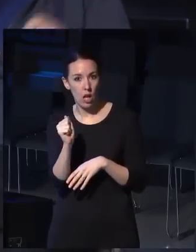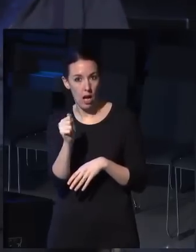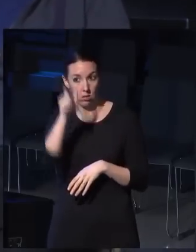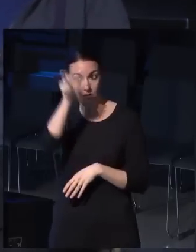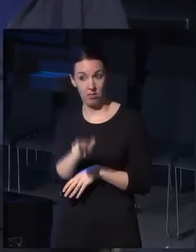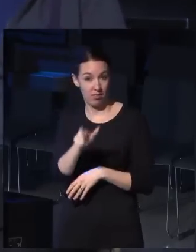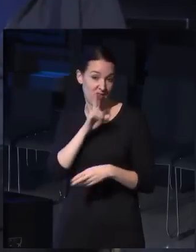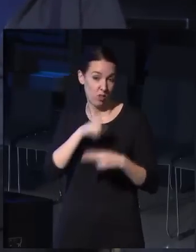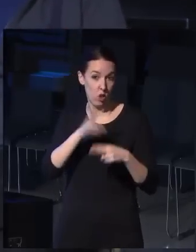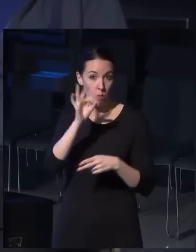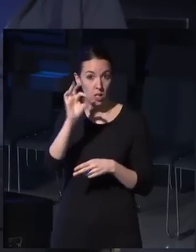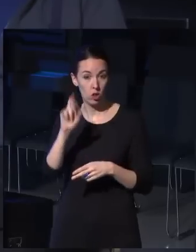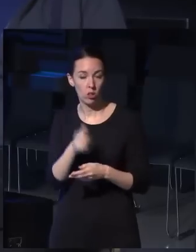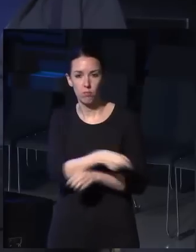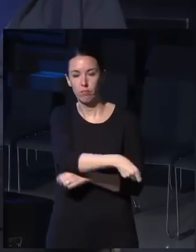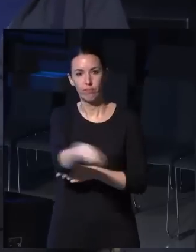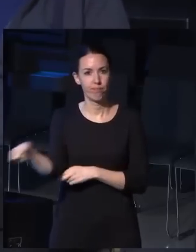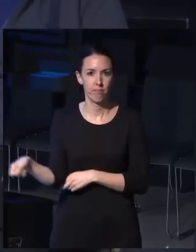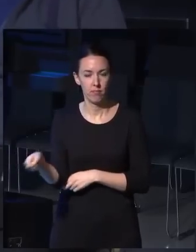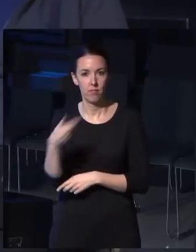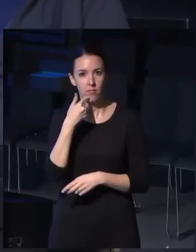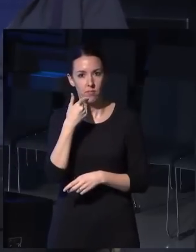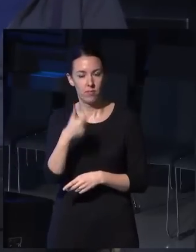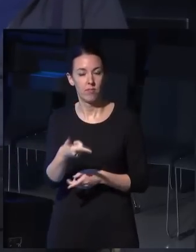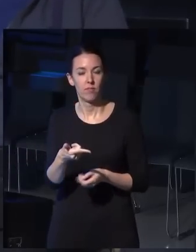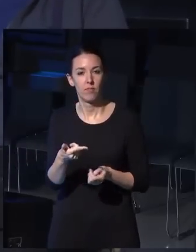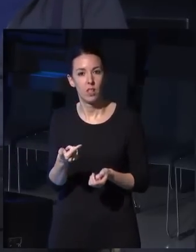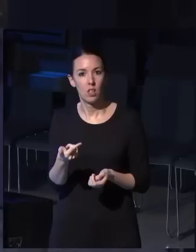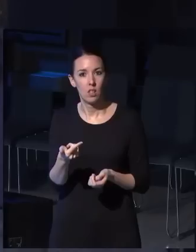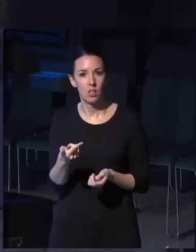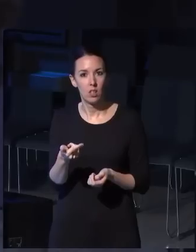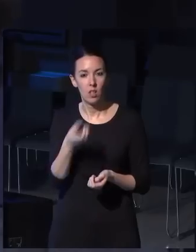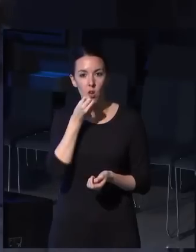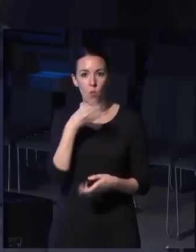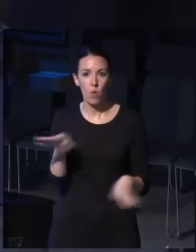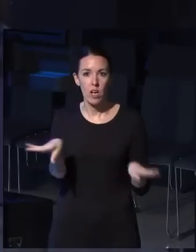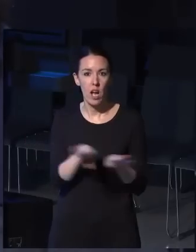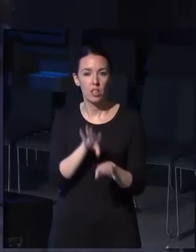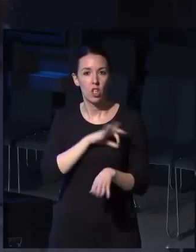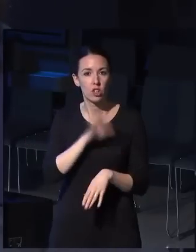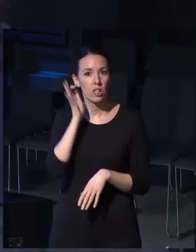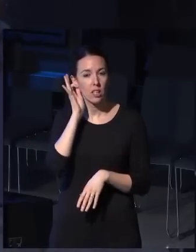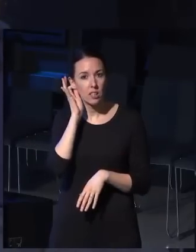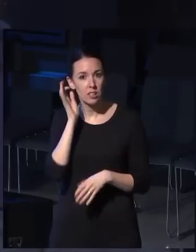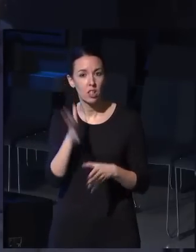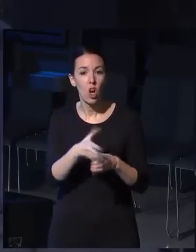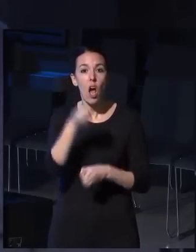y todo abrió la puerta y dice a Muni, y dice, buenas noches, señora, soy el Torta, ¿tiene